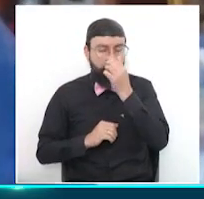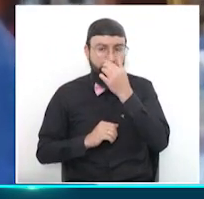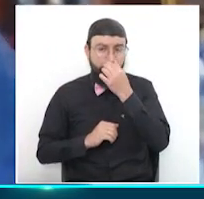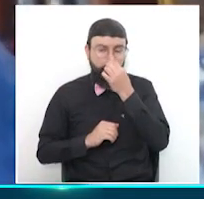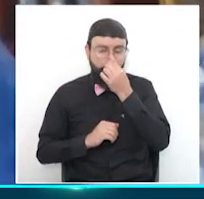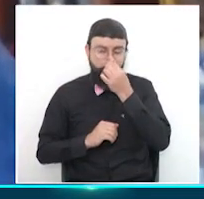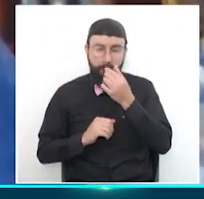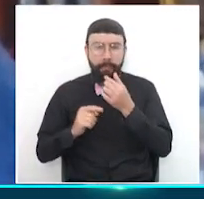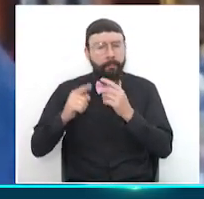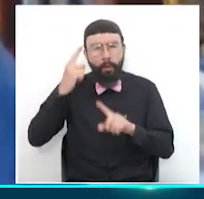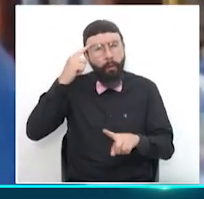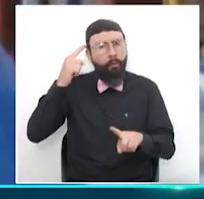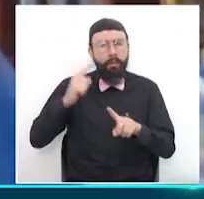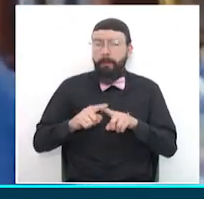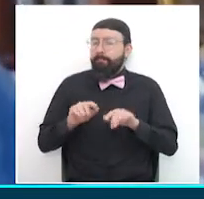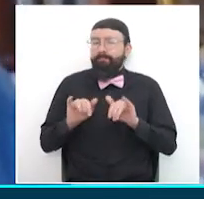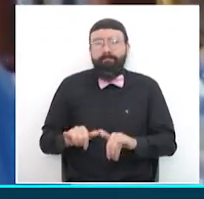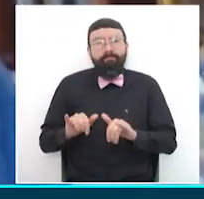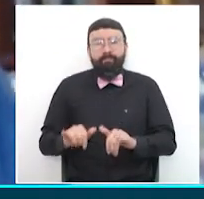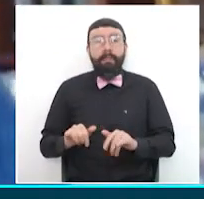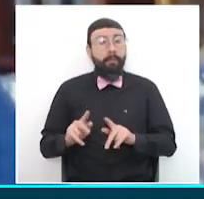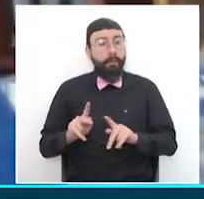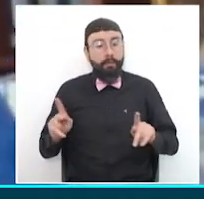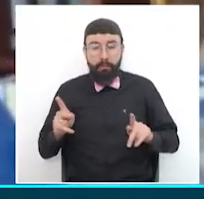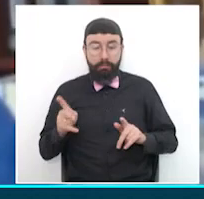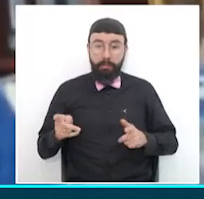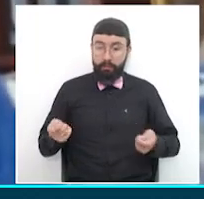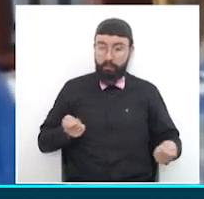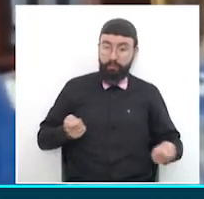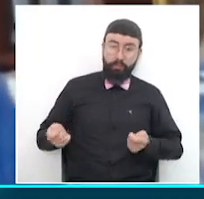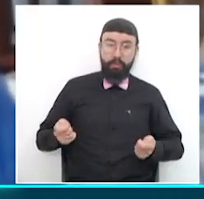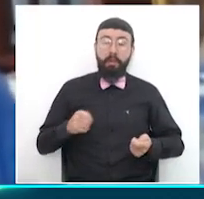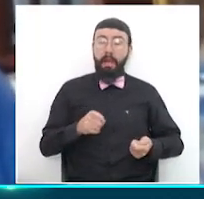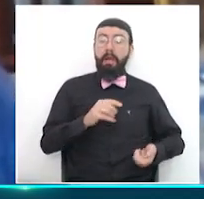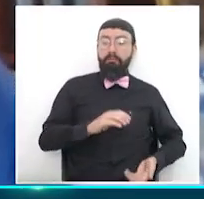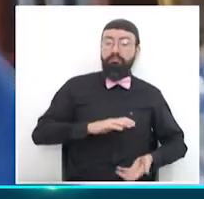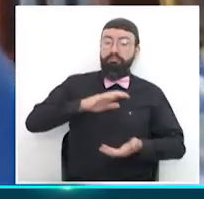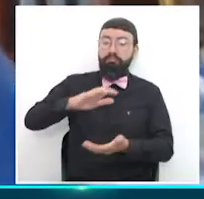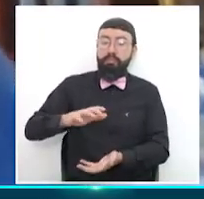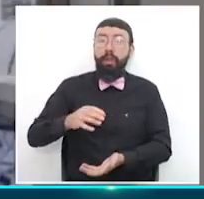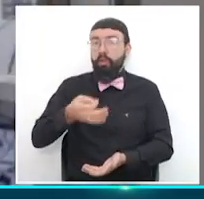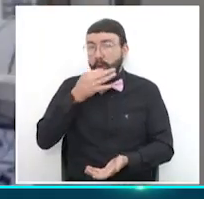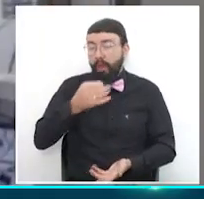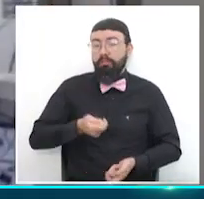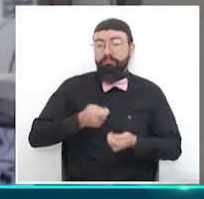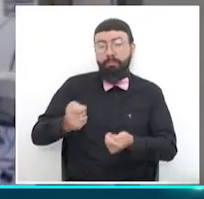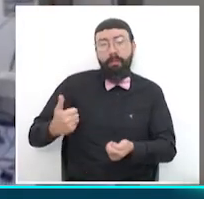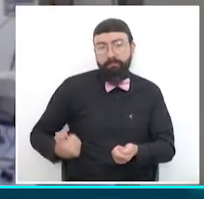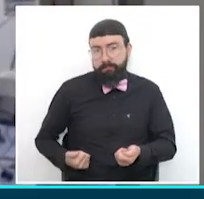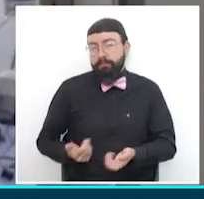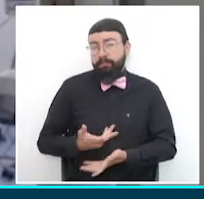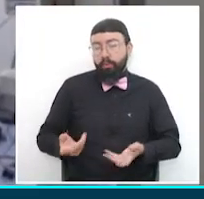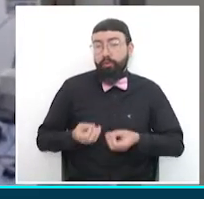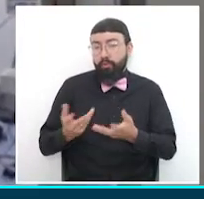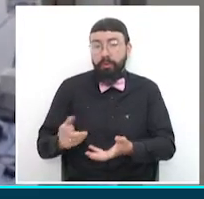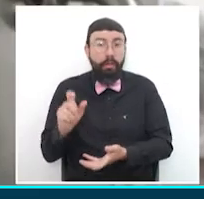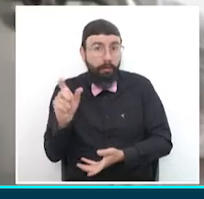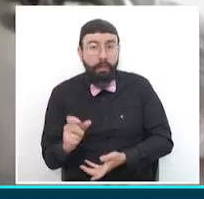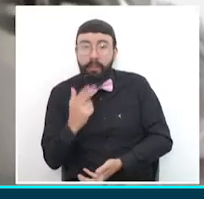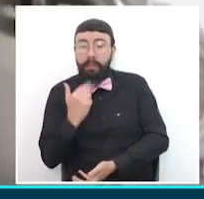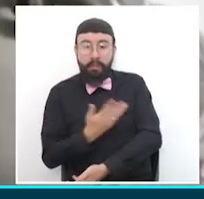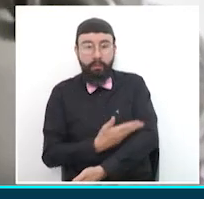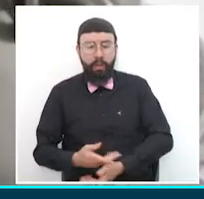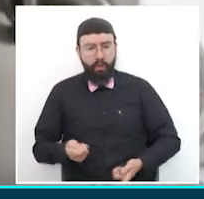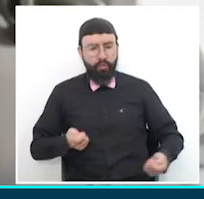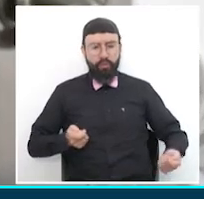y simplemente las personas encargadas de distribuir lleguen a su casa con los medicamentos. Un paciente diabético que no esté